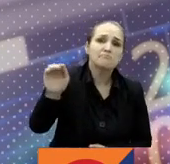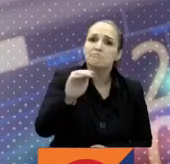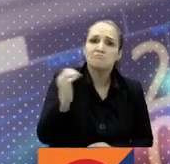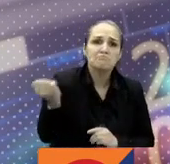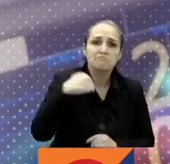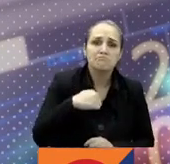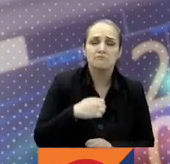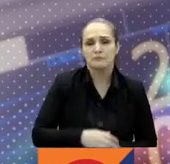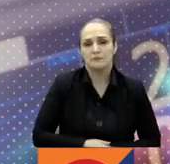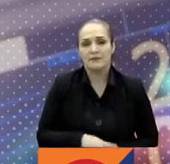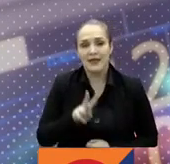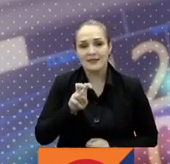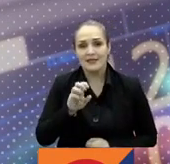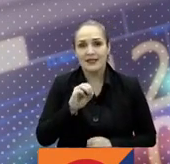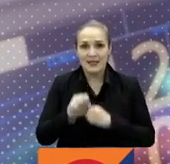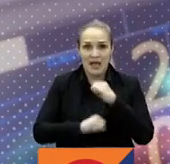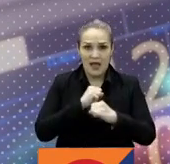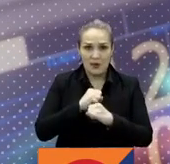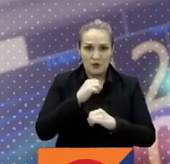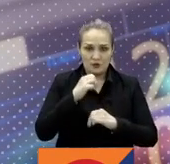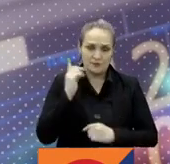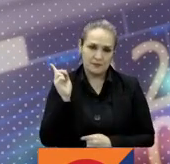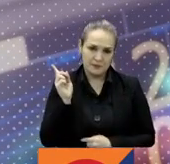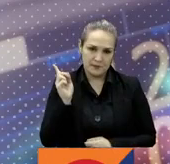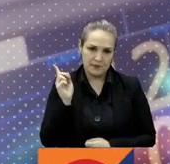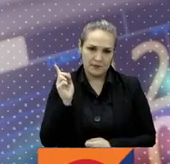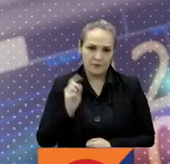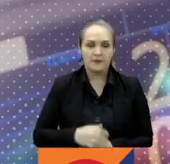263.093, 70 a 74 años,